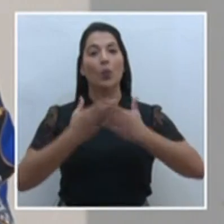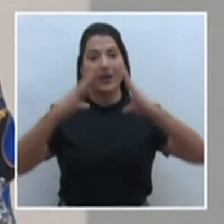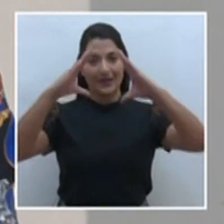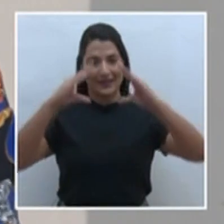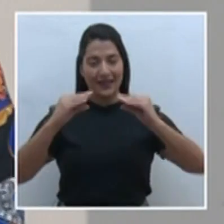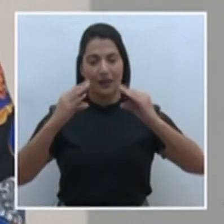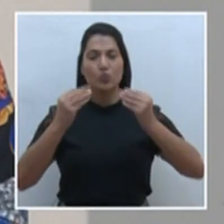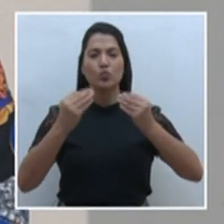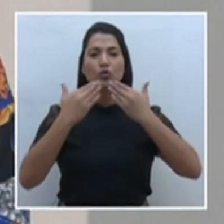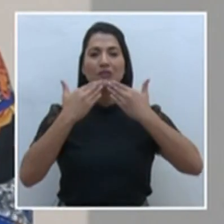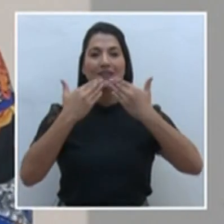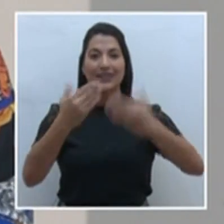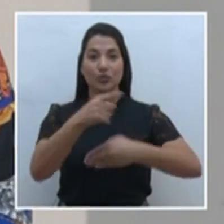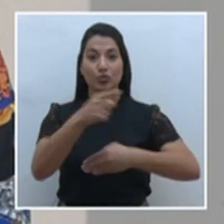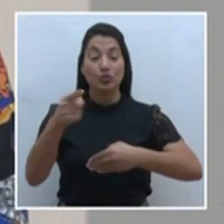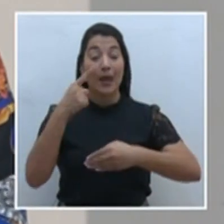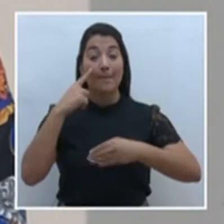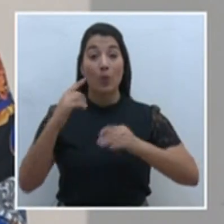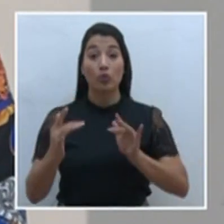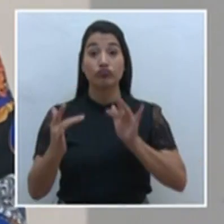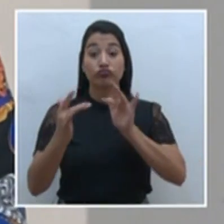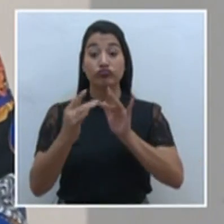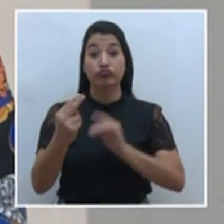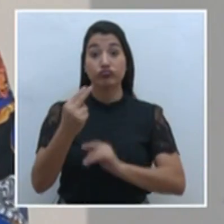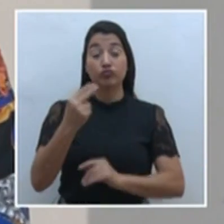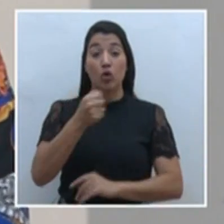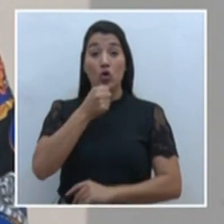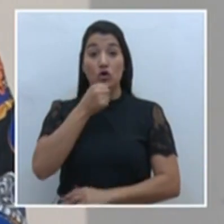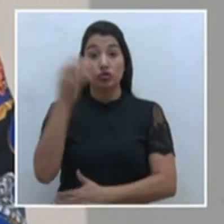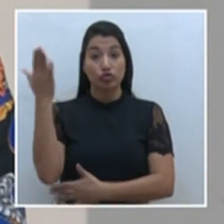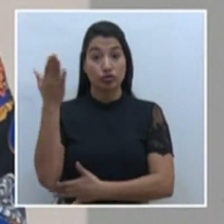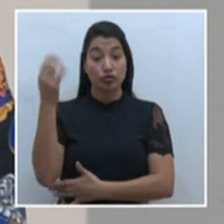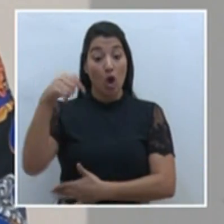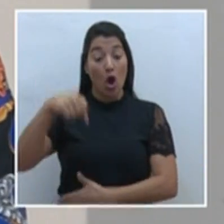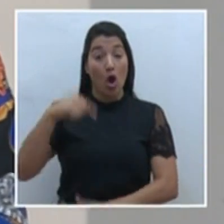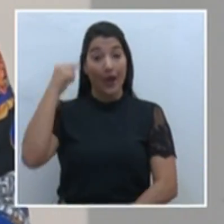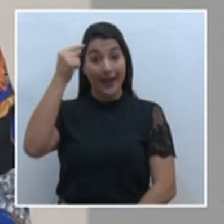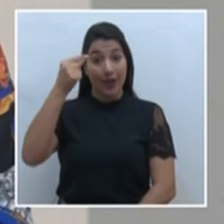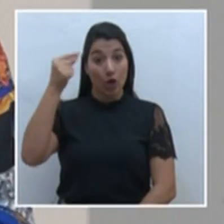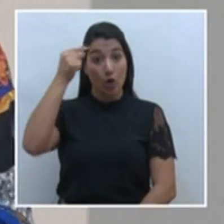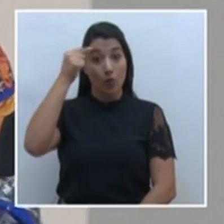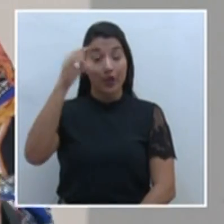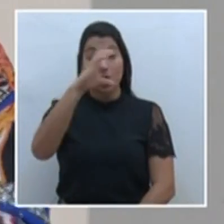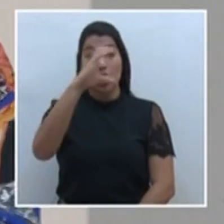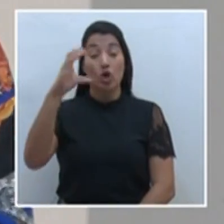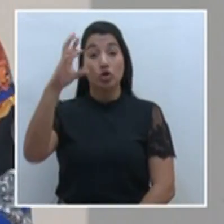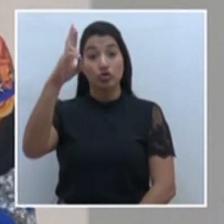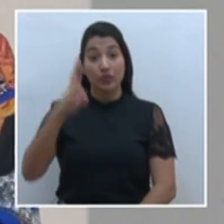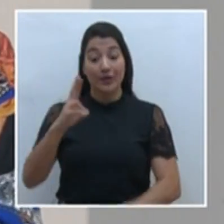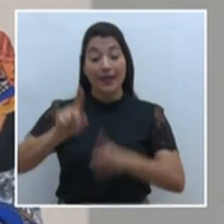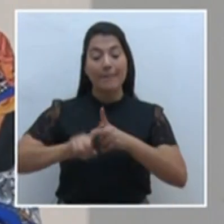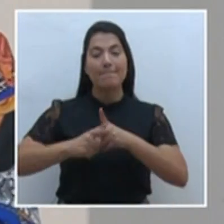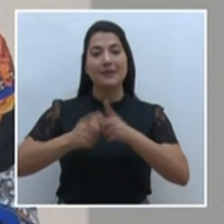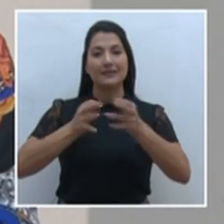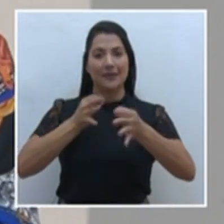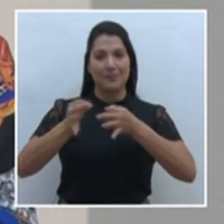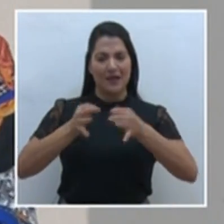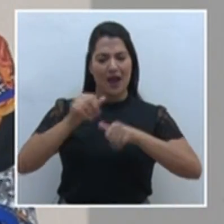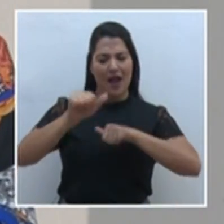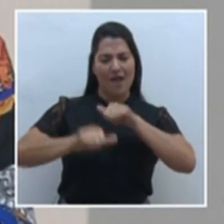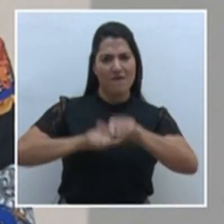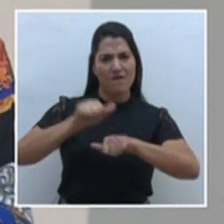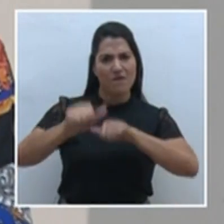Muchas gracias por sintonizar esta conferencia de prensa donde el Gobierno de la República explica los esfuerzos conjuntos